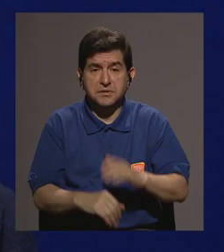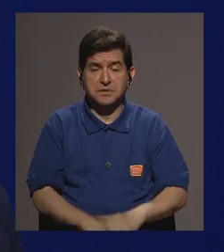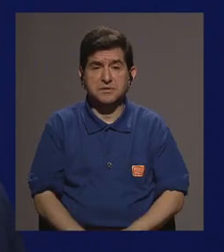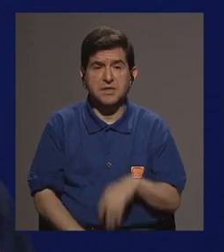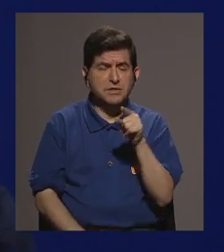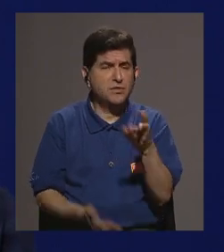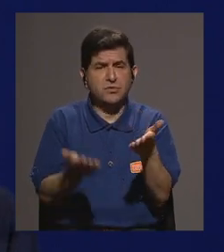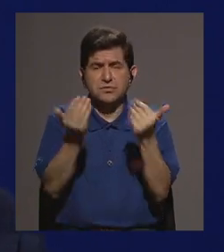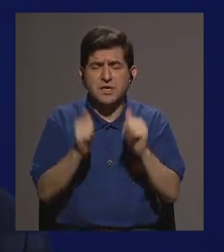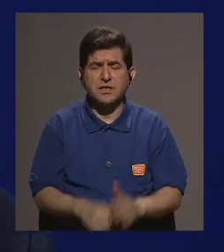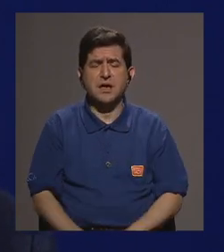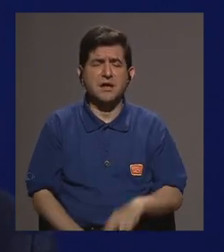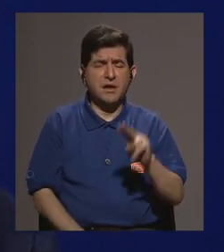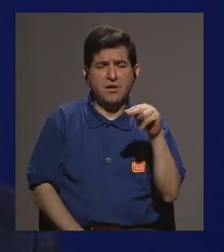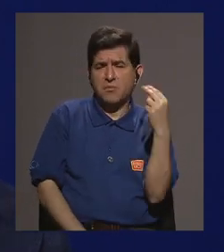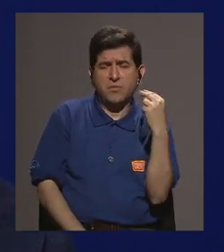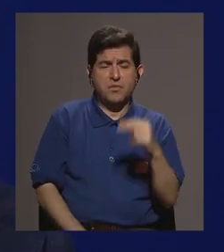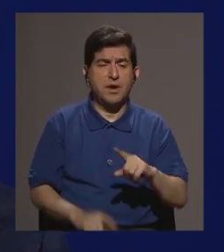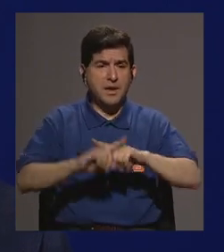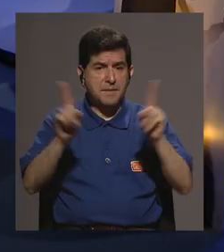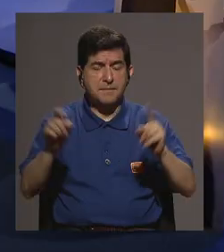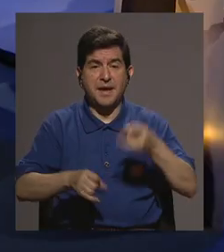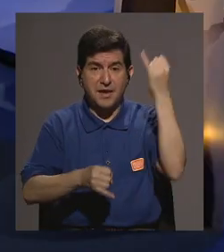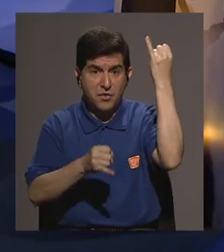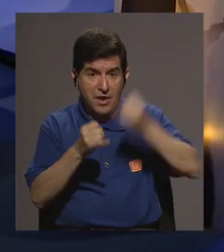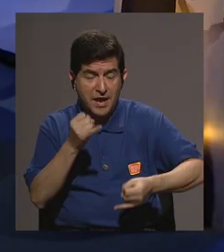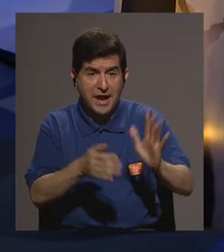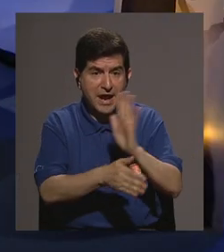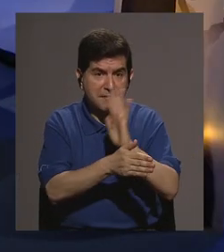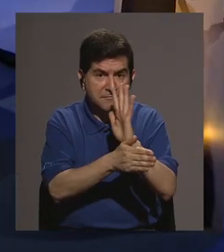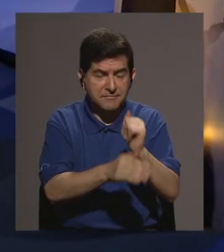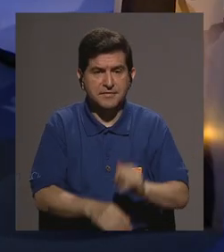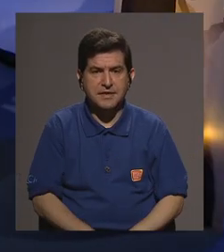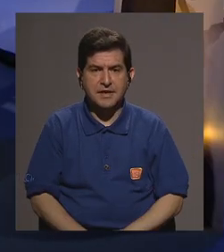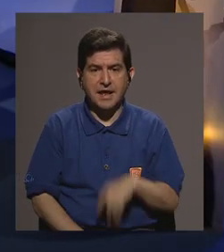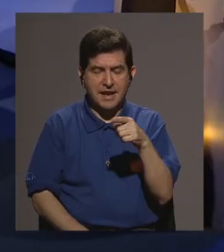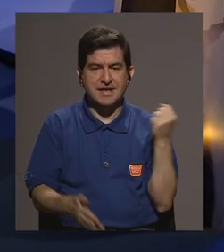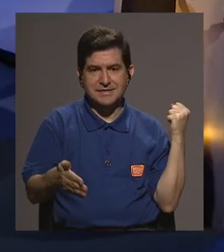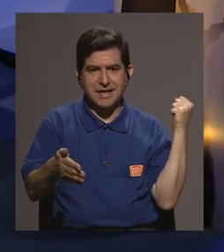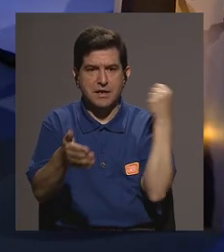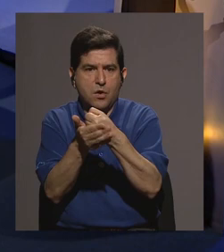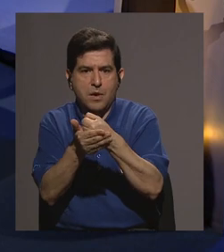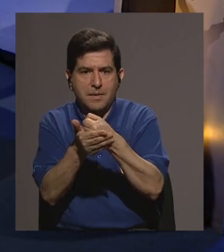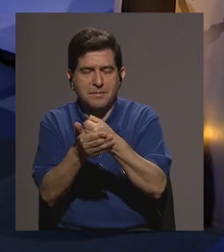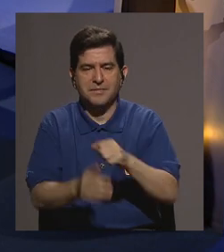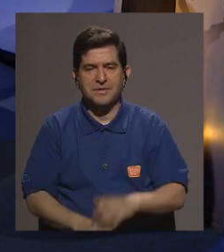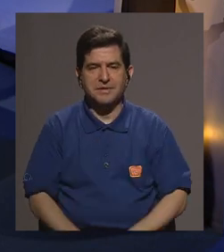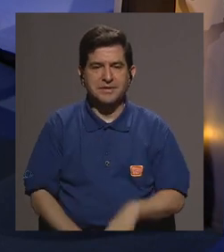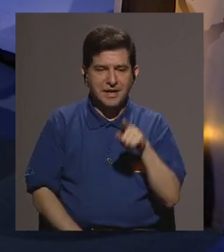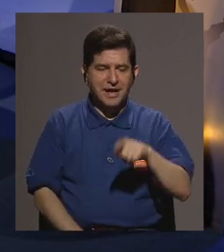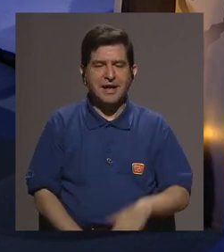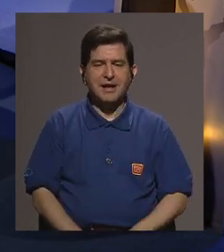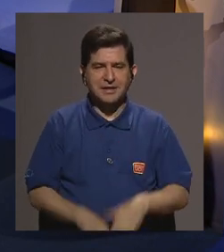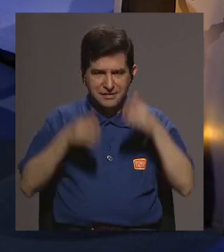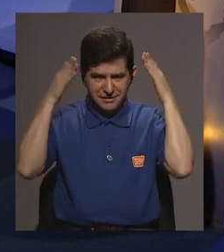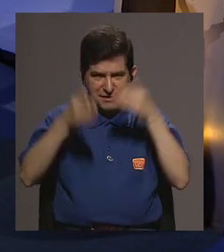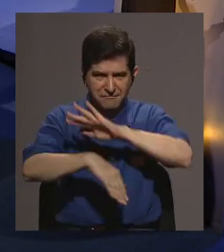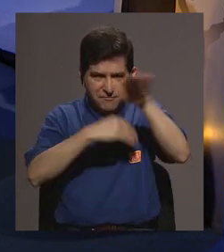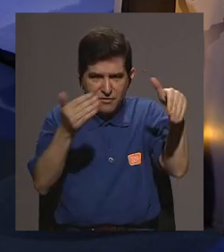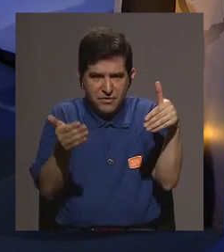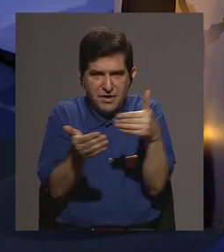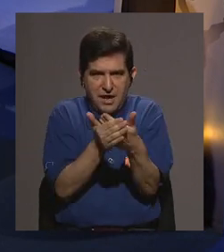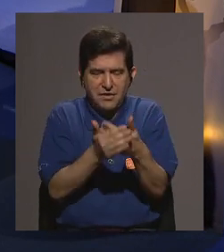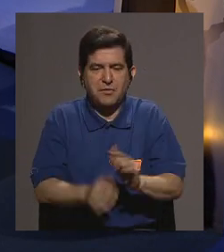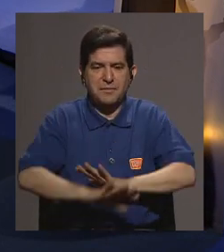parecer algo que sin embargo al final de la película que es el golpe que es donde